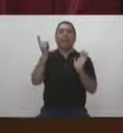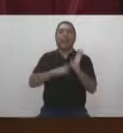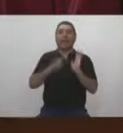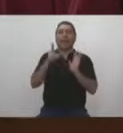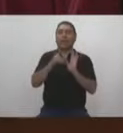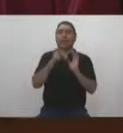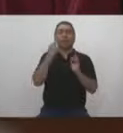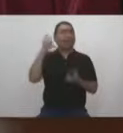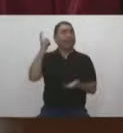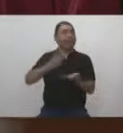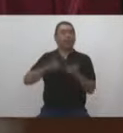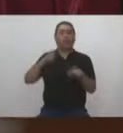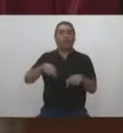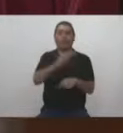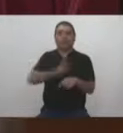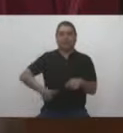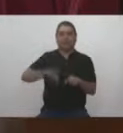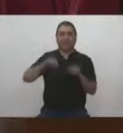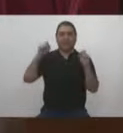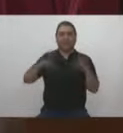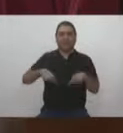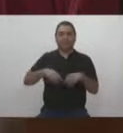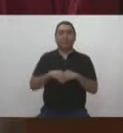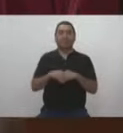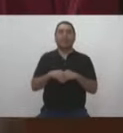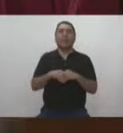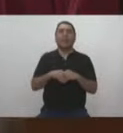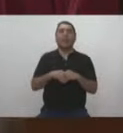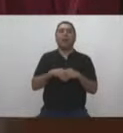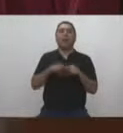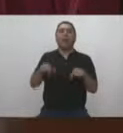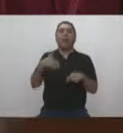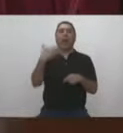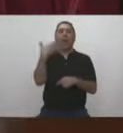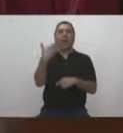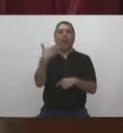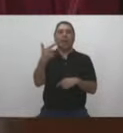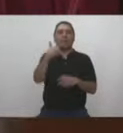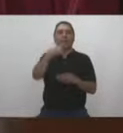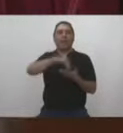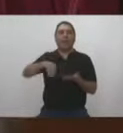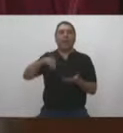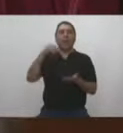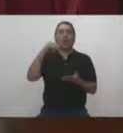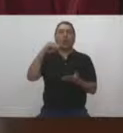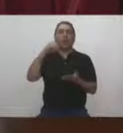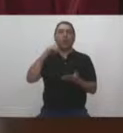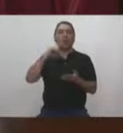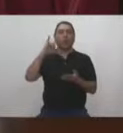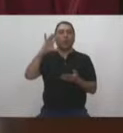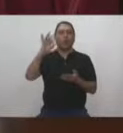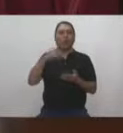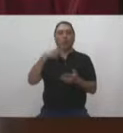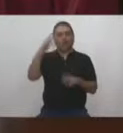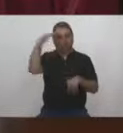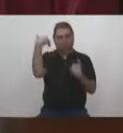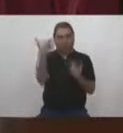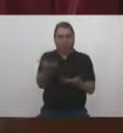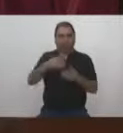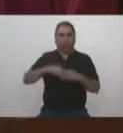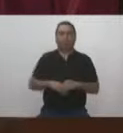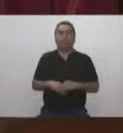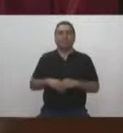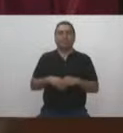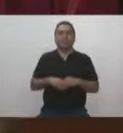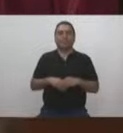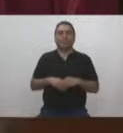todo el personal, dice usted. Varias horas por día. Todos realmente trabajan muy bien, pero en ese tiempo había inclusive algunos